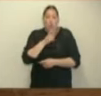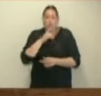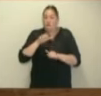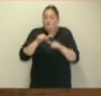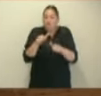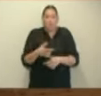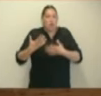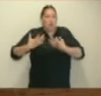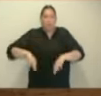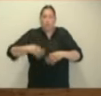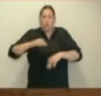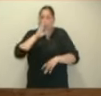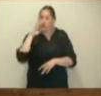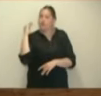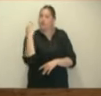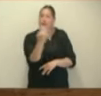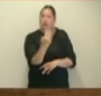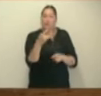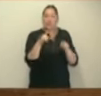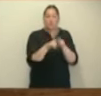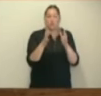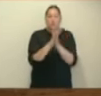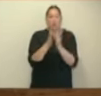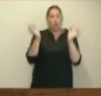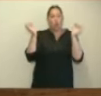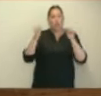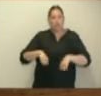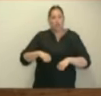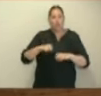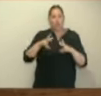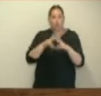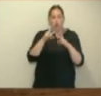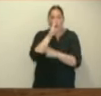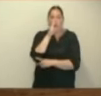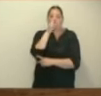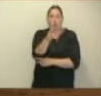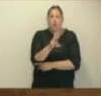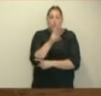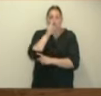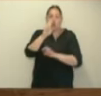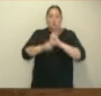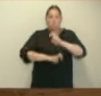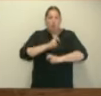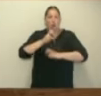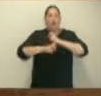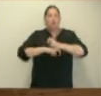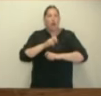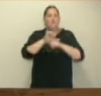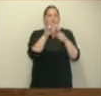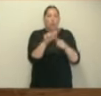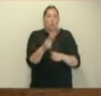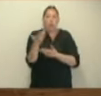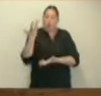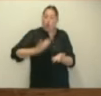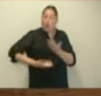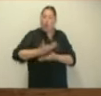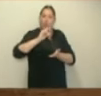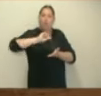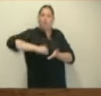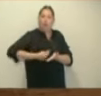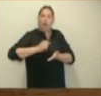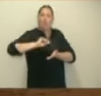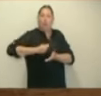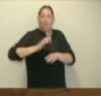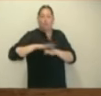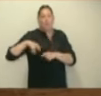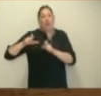a través de un régimen de concertación social de carácter plurianual, el cual se reserva como fórmula de colaboración para estas entidades de iniciativa